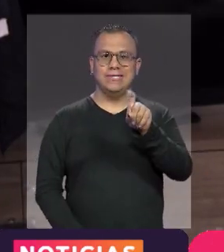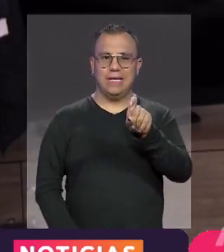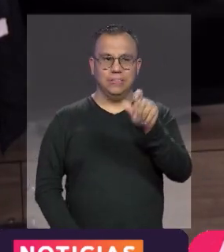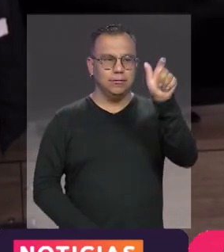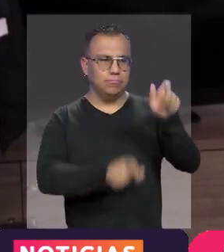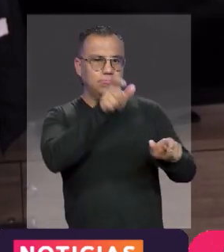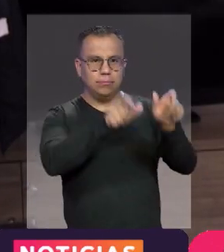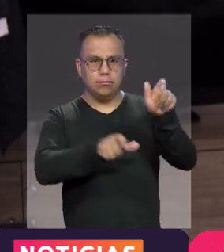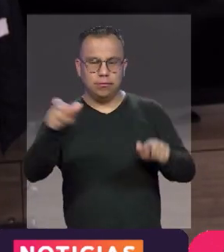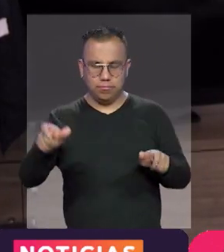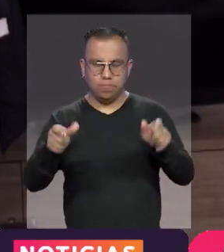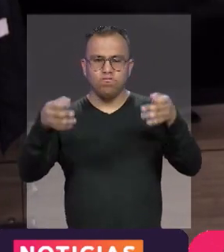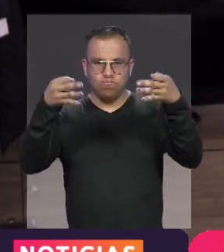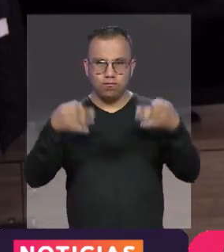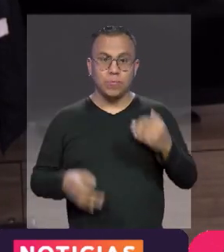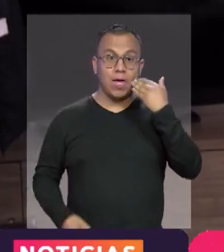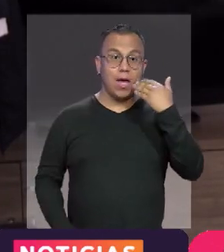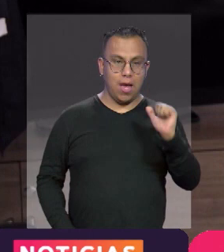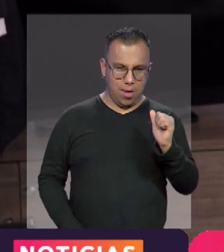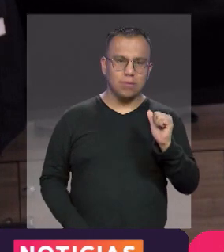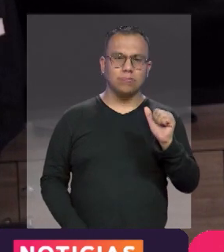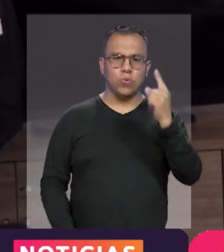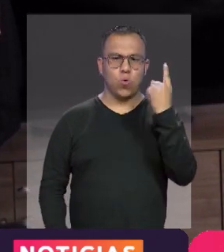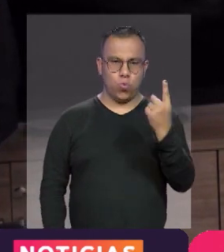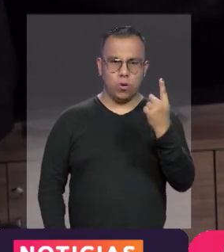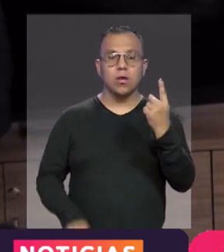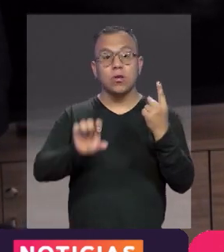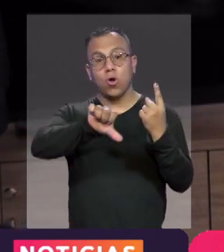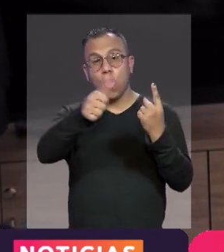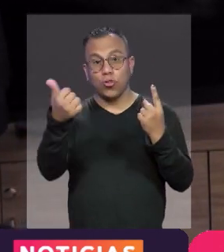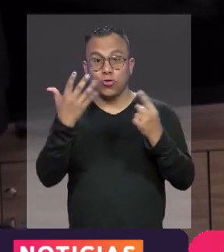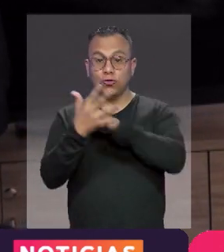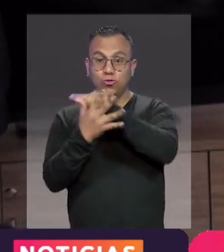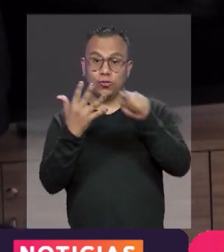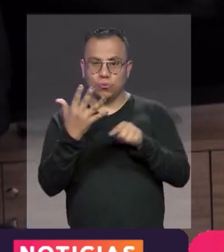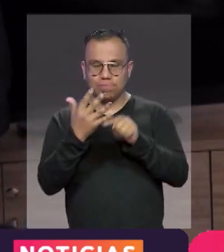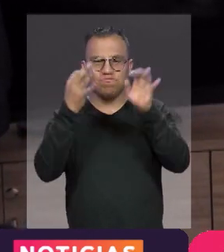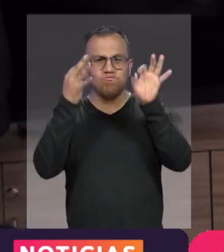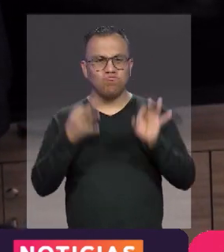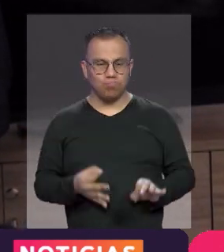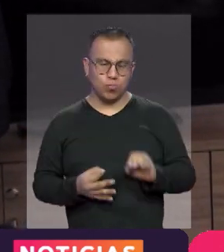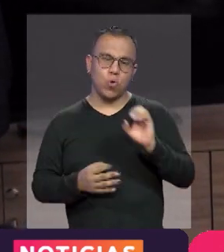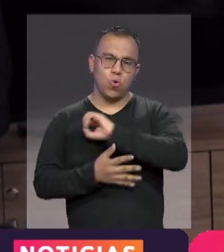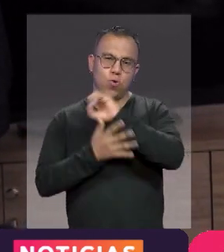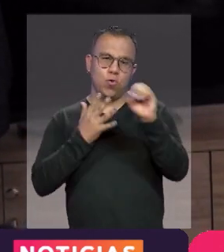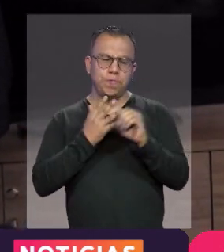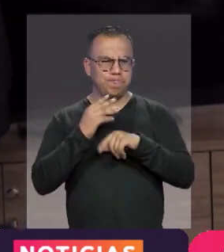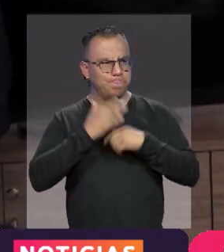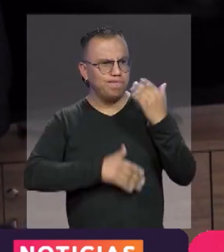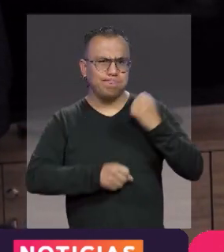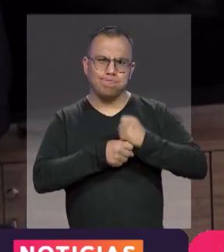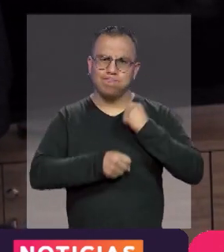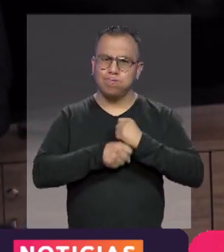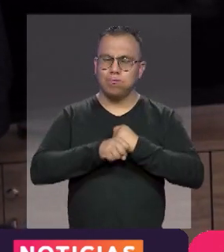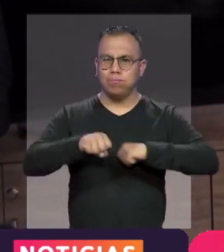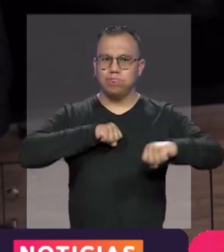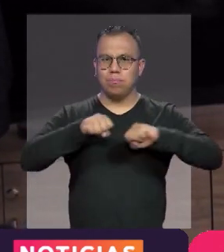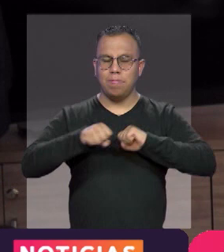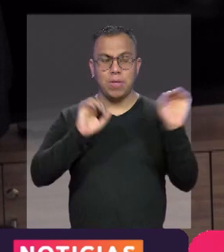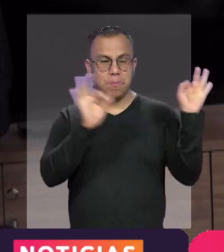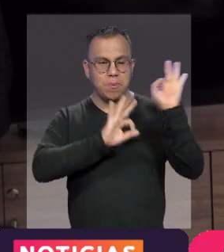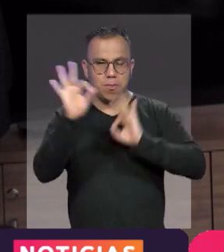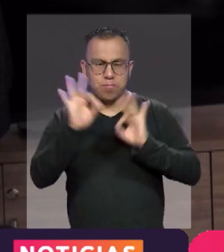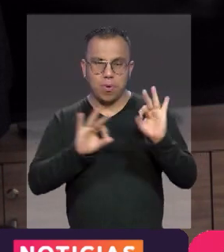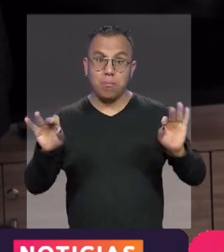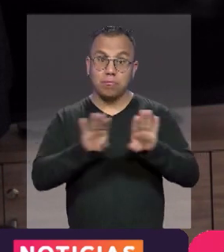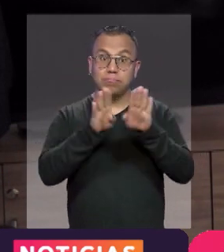la libertad, de los cuales una mujer y el resto son hombres. En la reparación de víctimas hemos trabajado fuertemente. Estamos organizando una